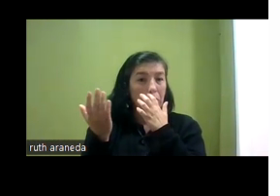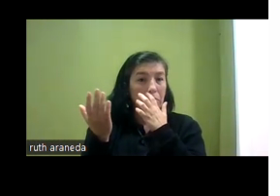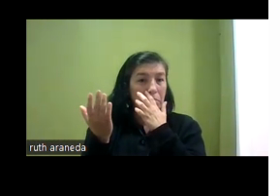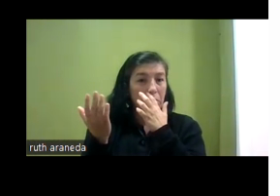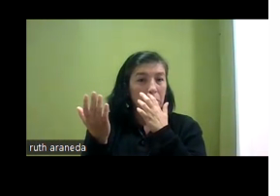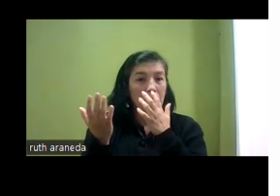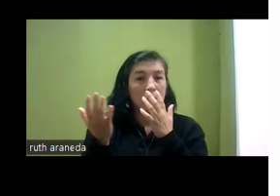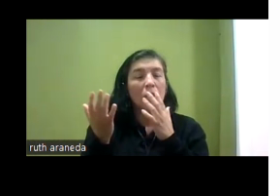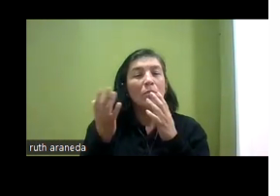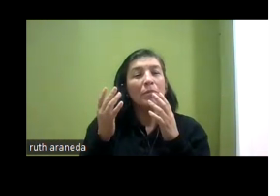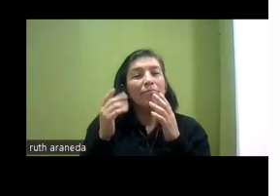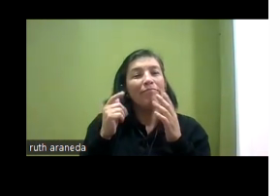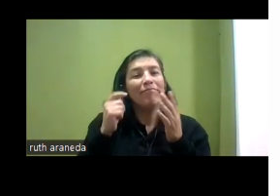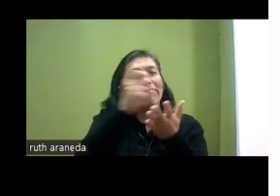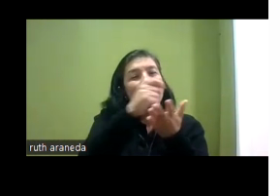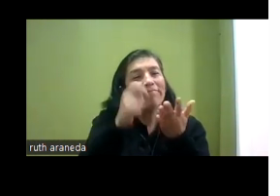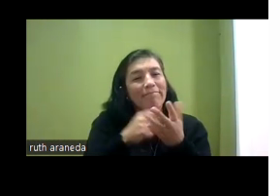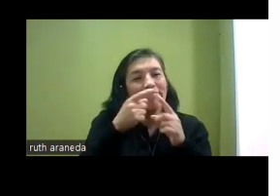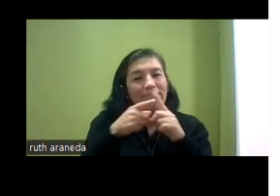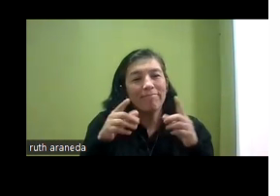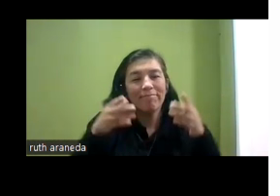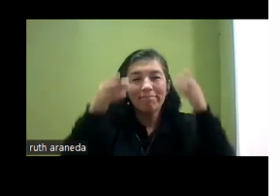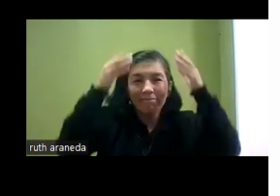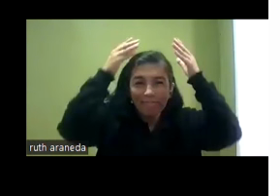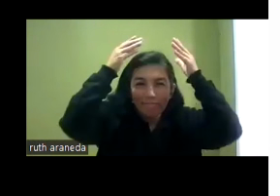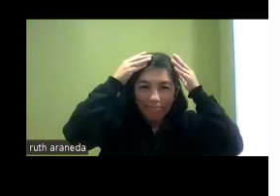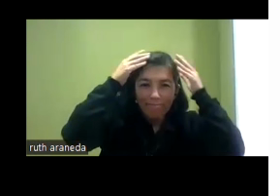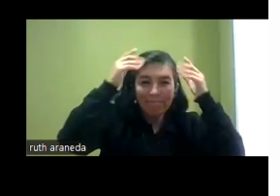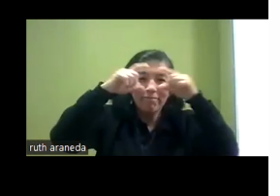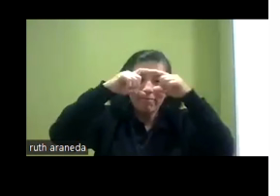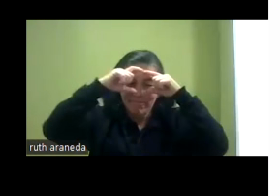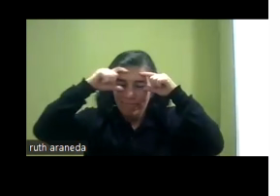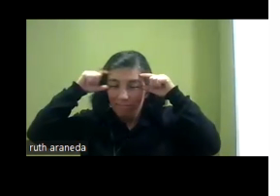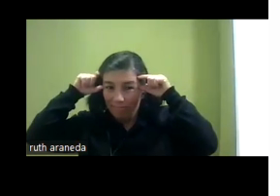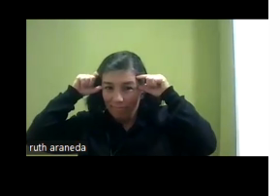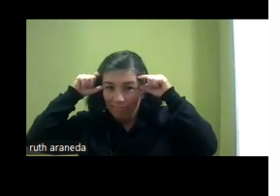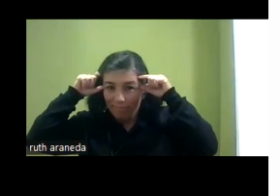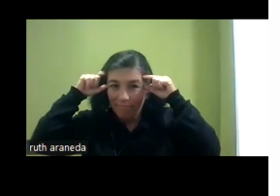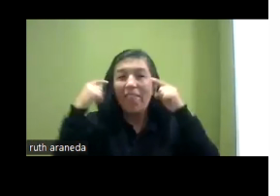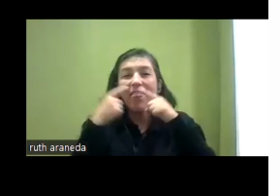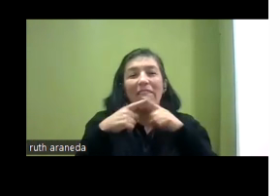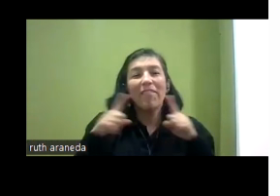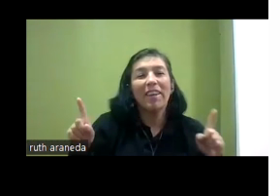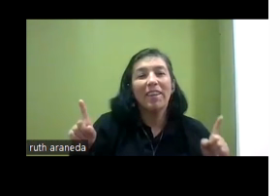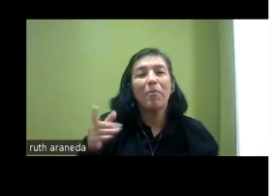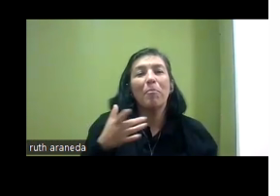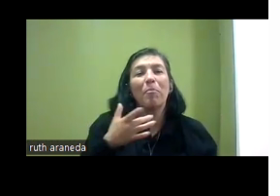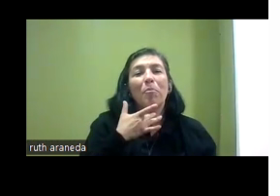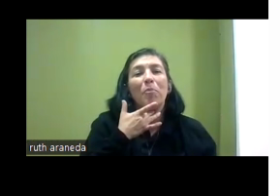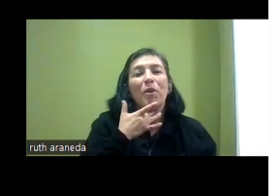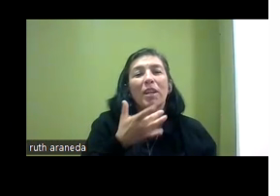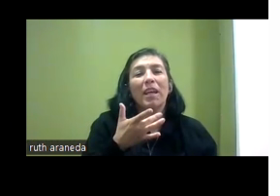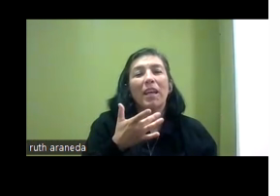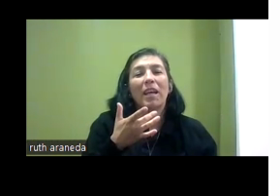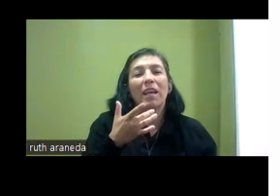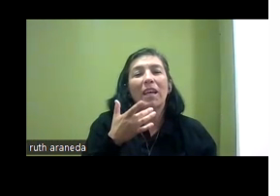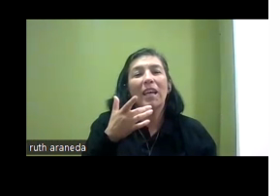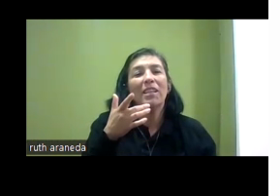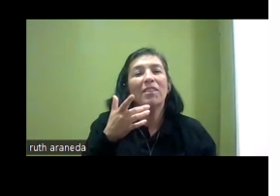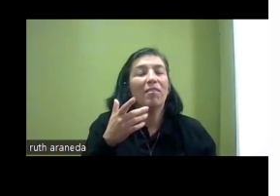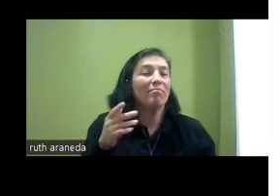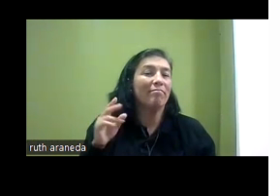con adornos diferentes, con tocados cefálicos diferentes, debido a una diferencia en los modos de